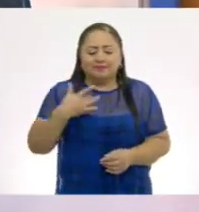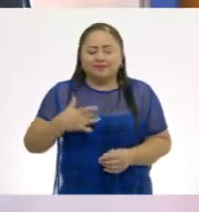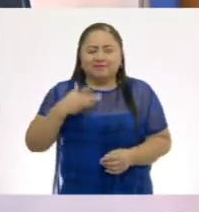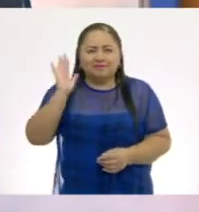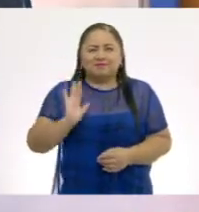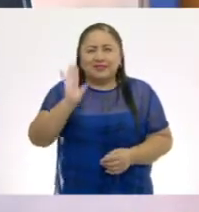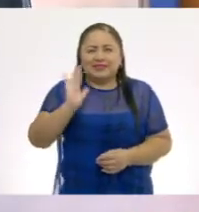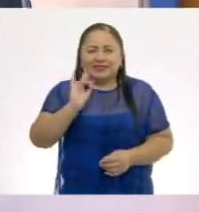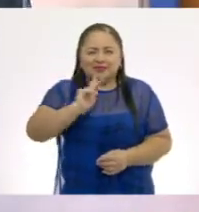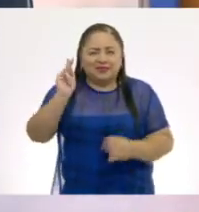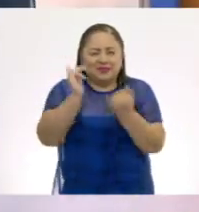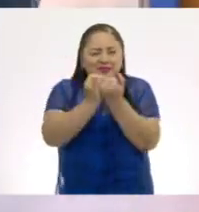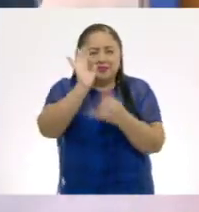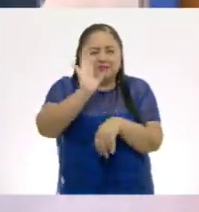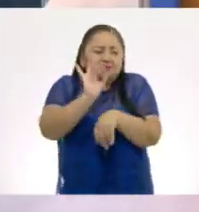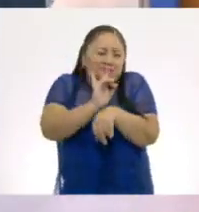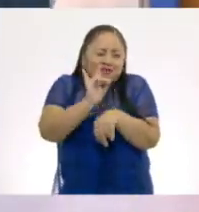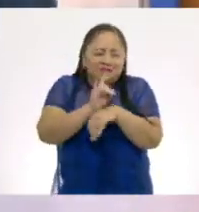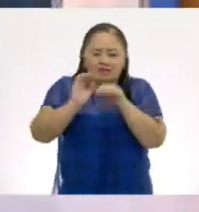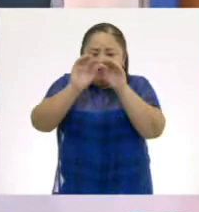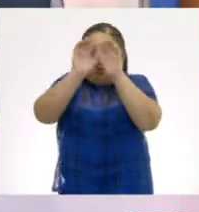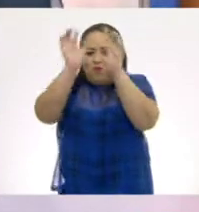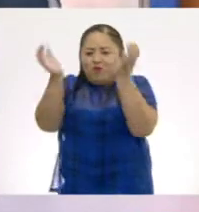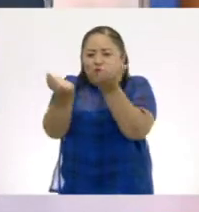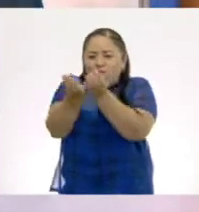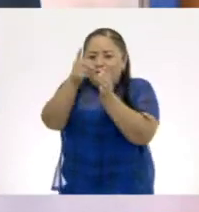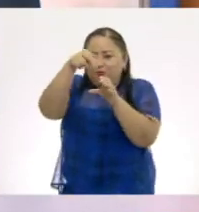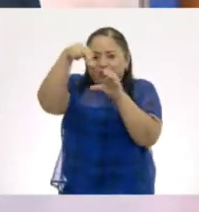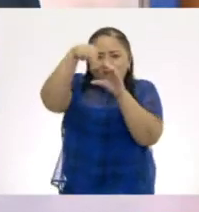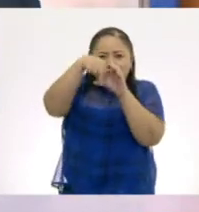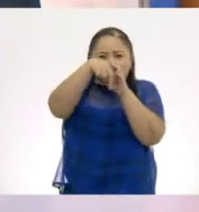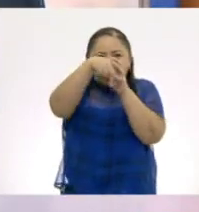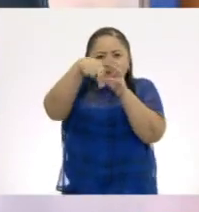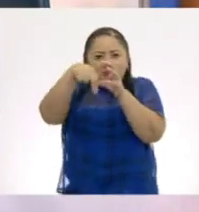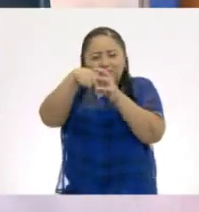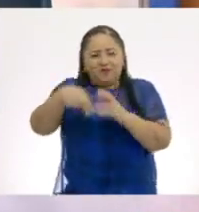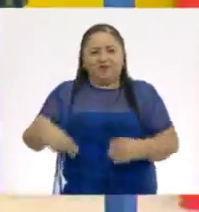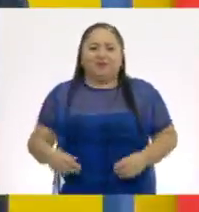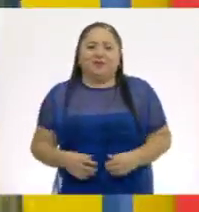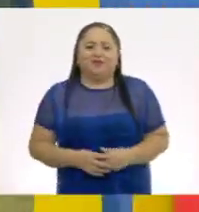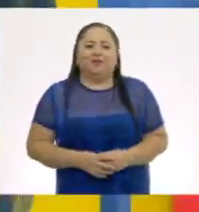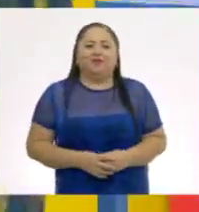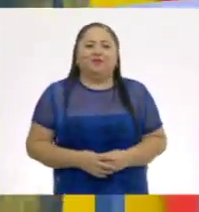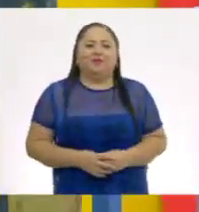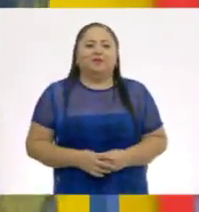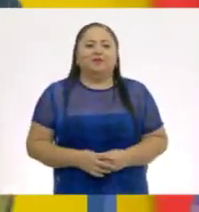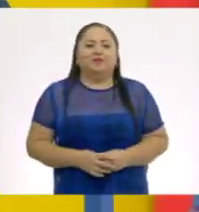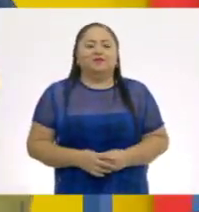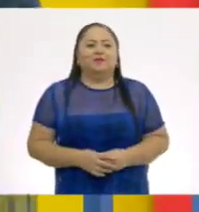una burbuja, de un lado al otro.